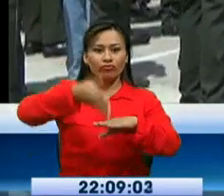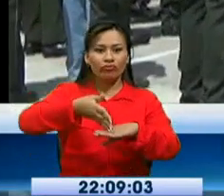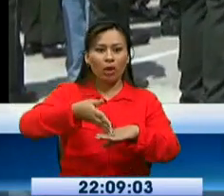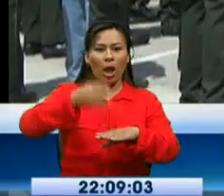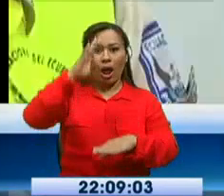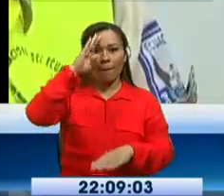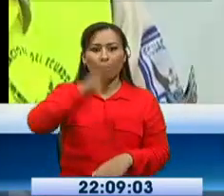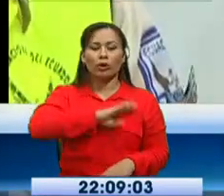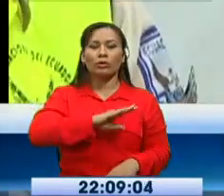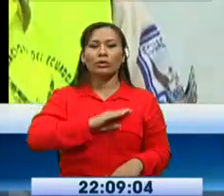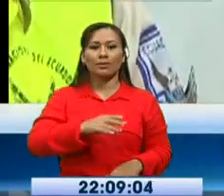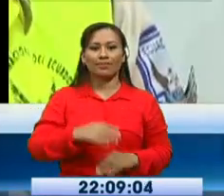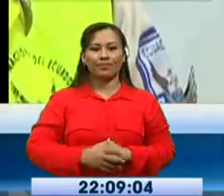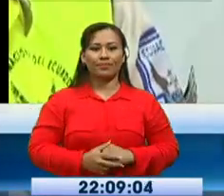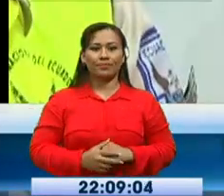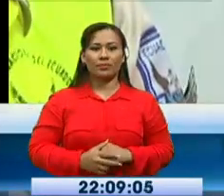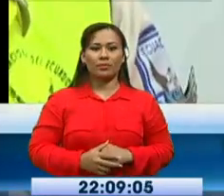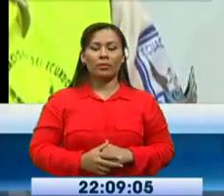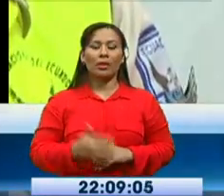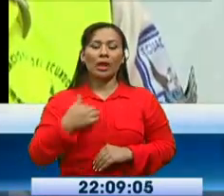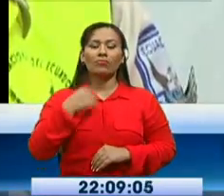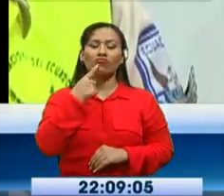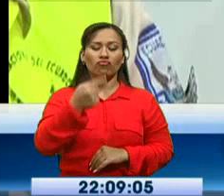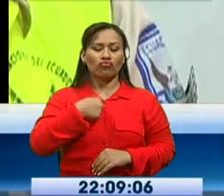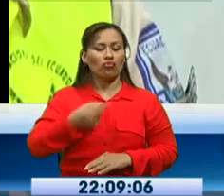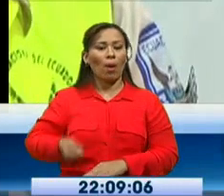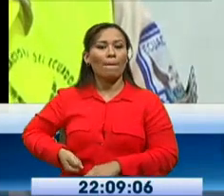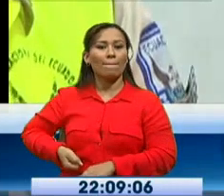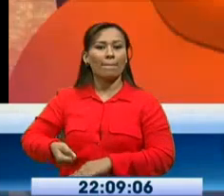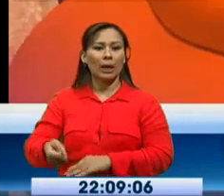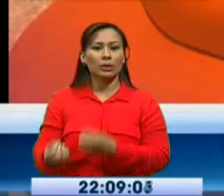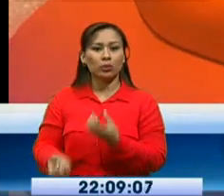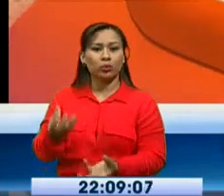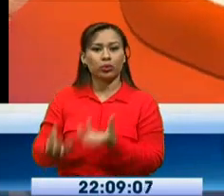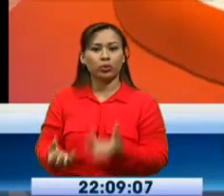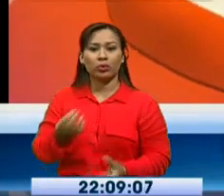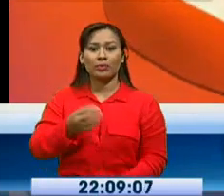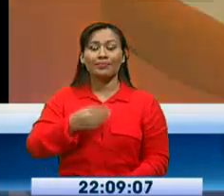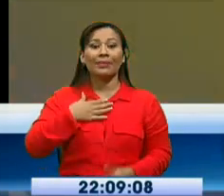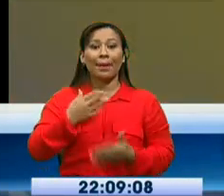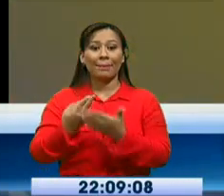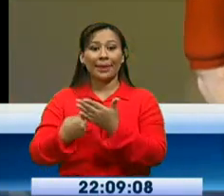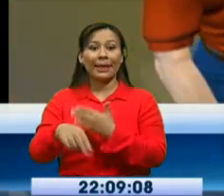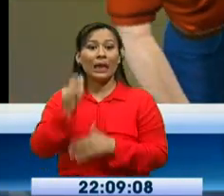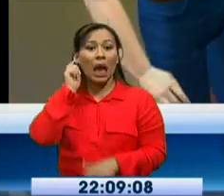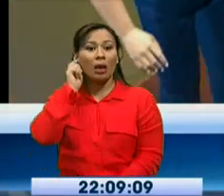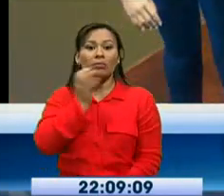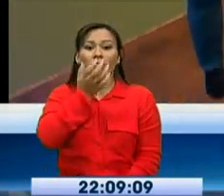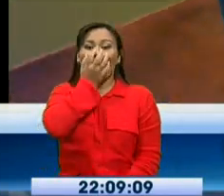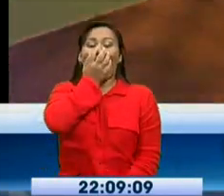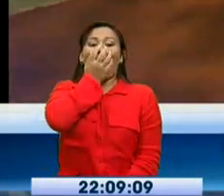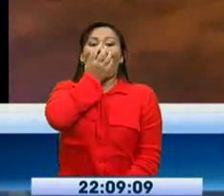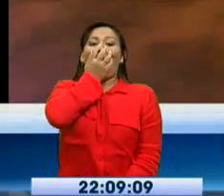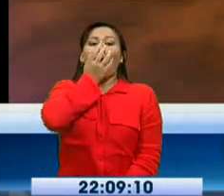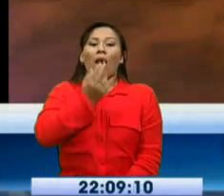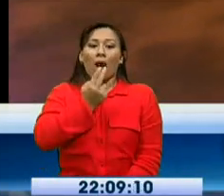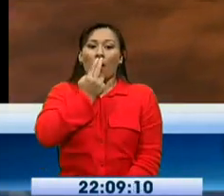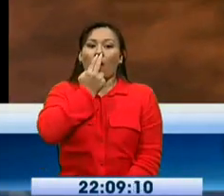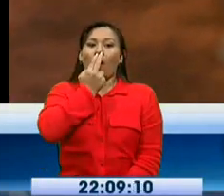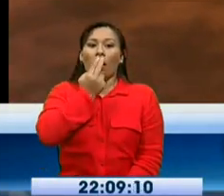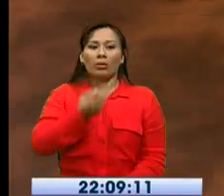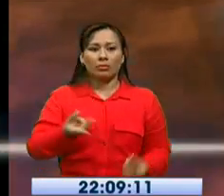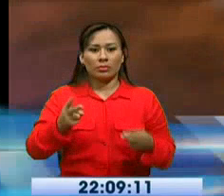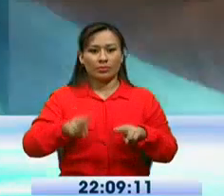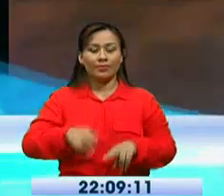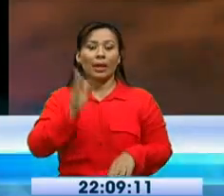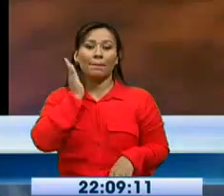los cadáveres. Ahí dio muerte a su propia hija, asfixiándole con la mano en su nariz y boca, pero